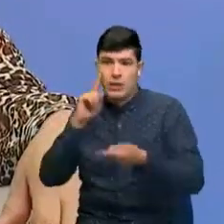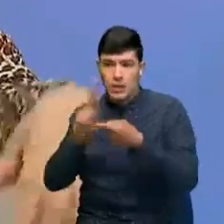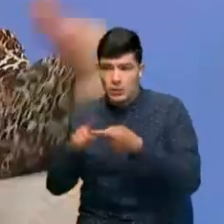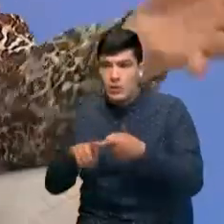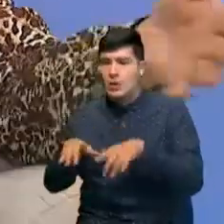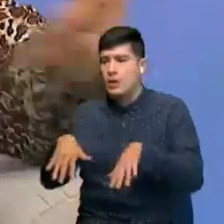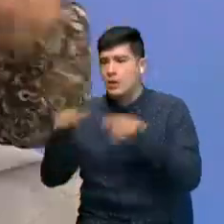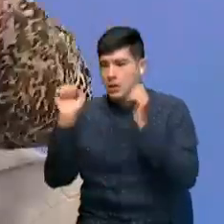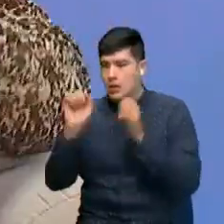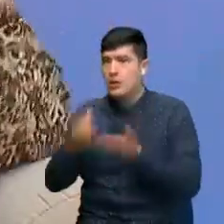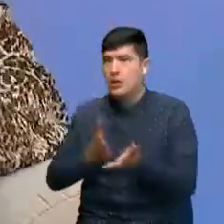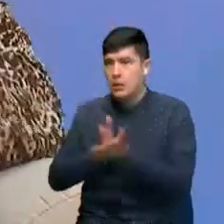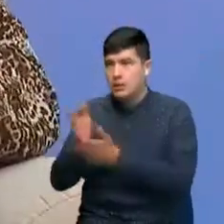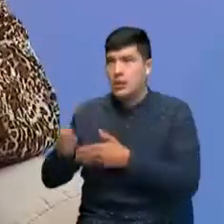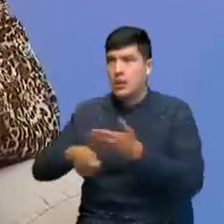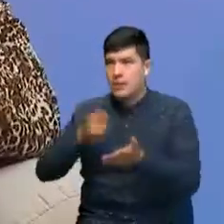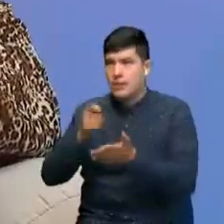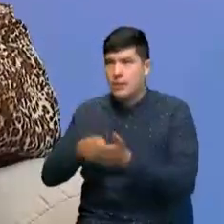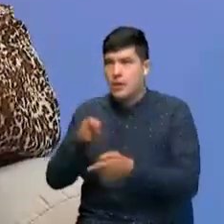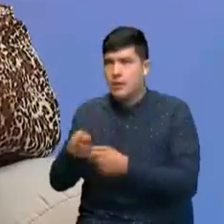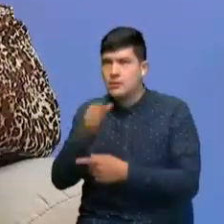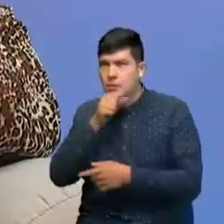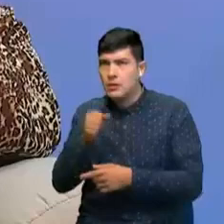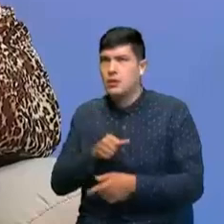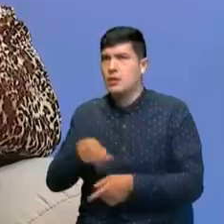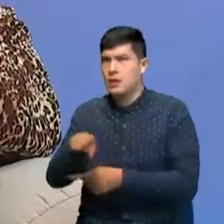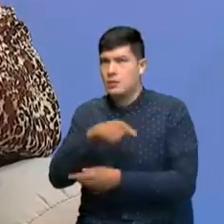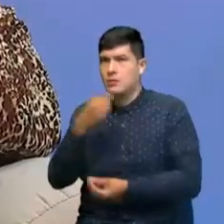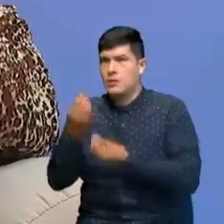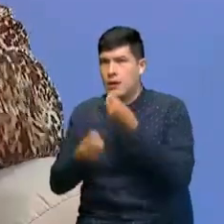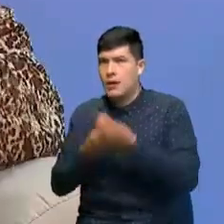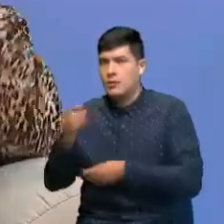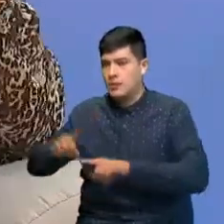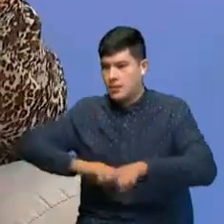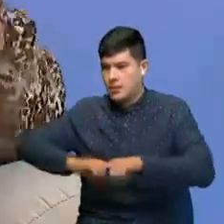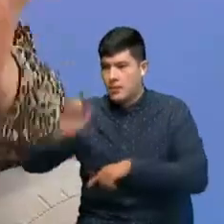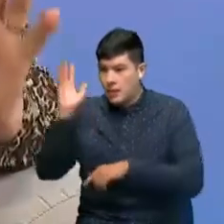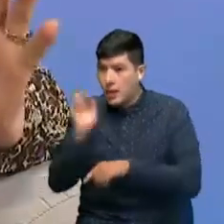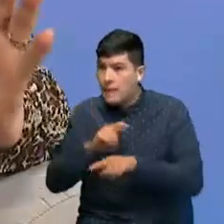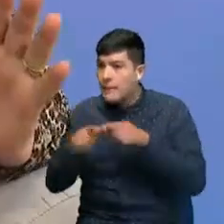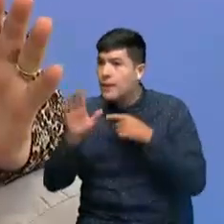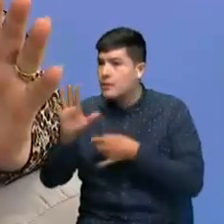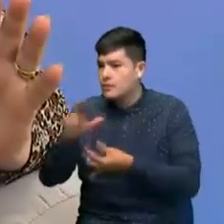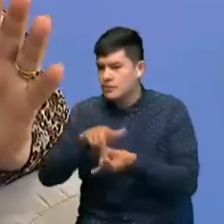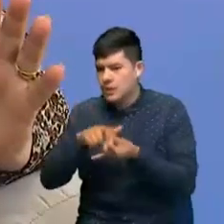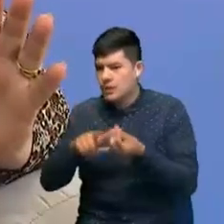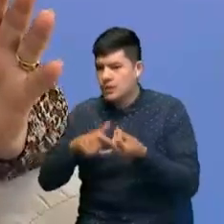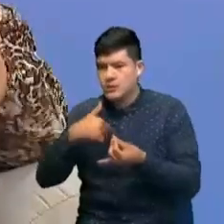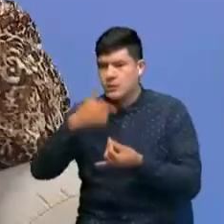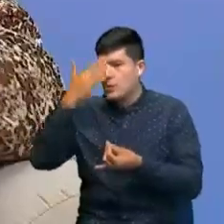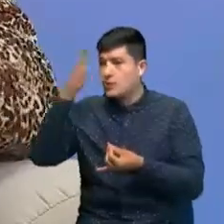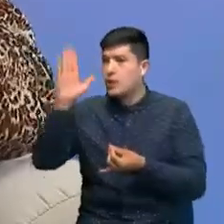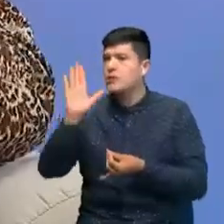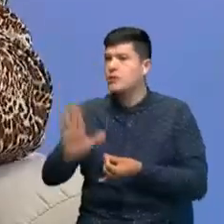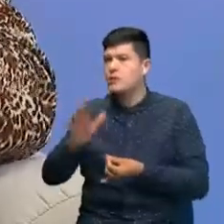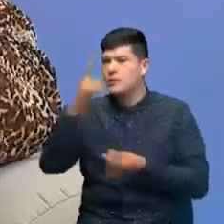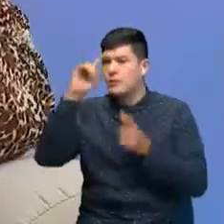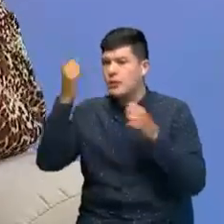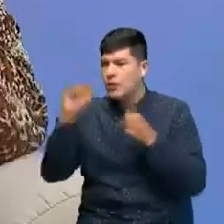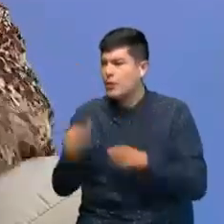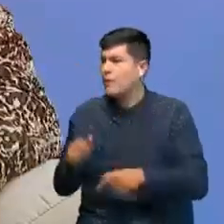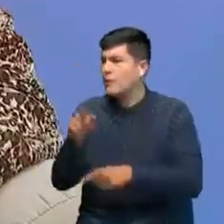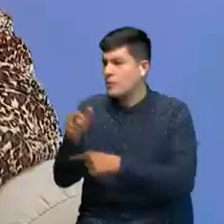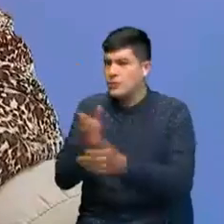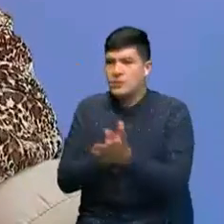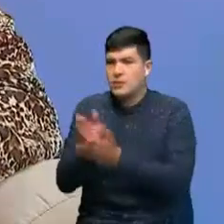la invalidez y que siga cotizando para la vejez. Eso es lo que hacen las administradoras de fondo. Pero en este caso, entonces, no sé por qué se preocupa, porque usted sigue recibiendo